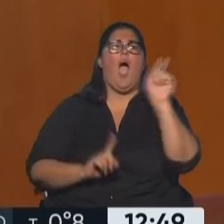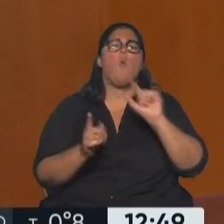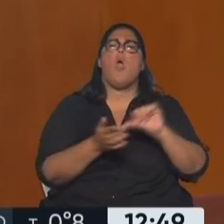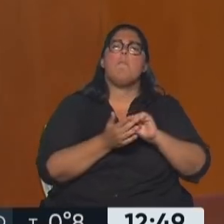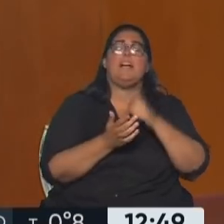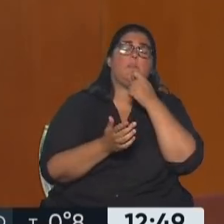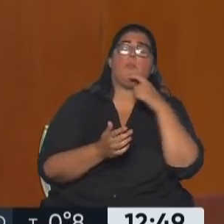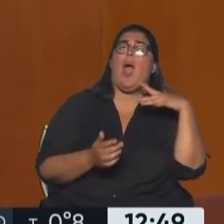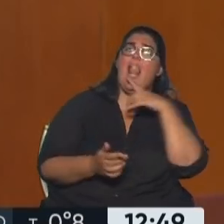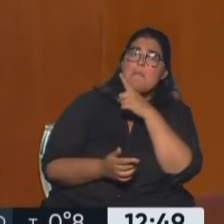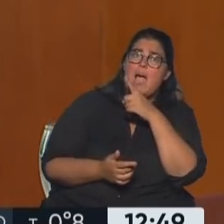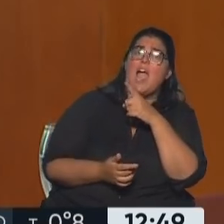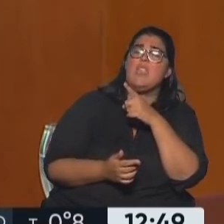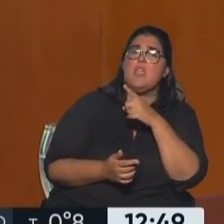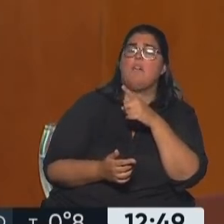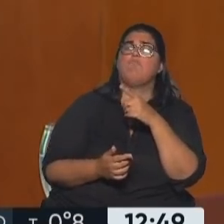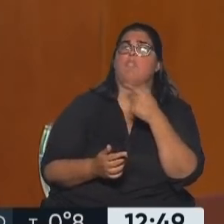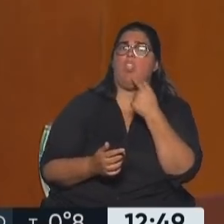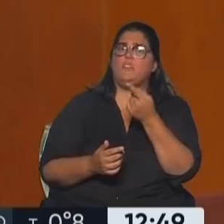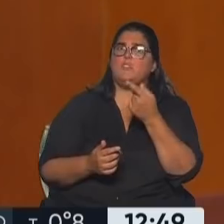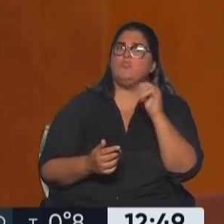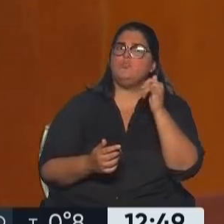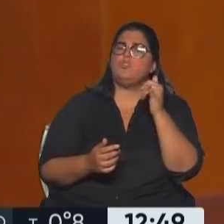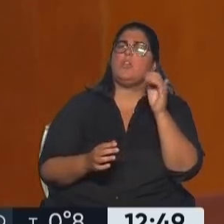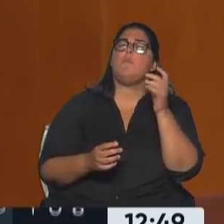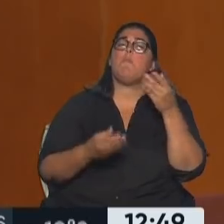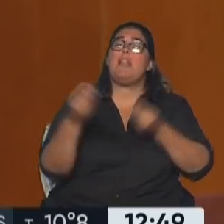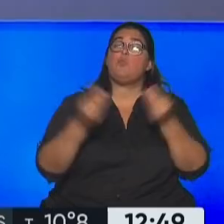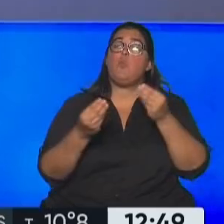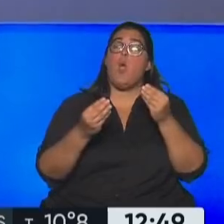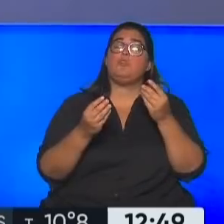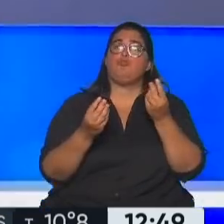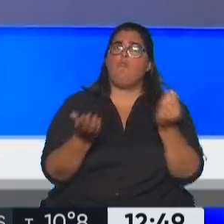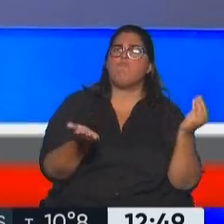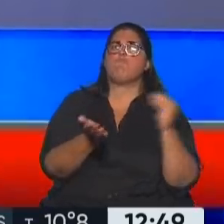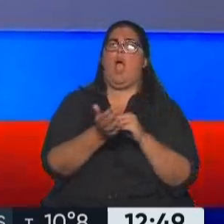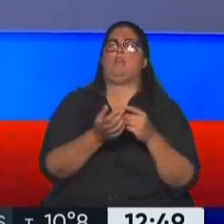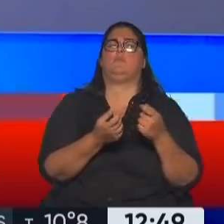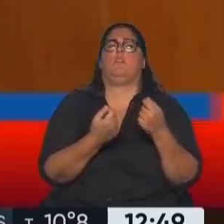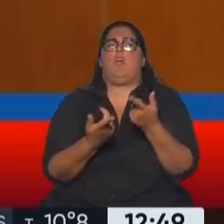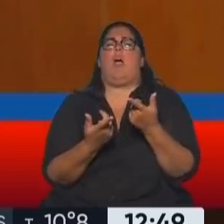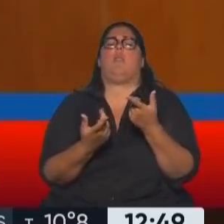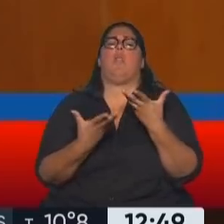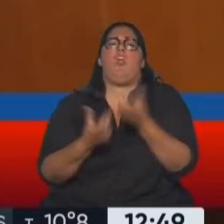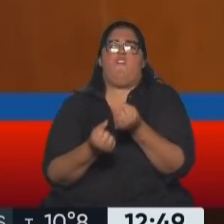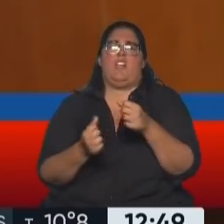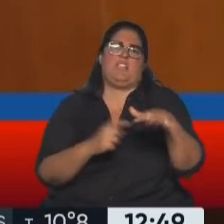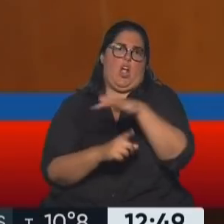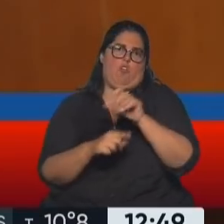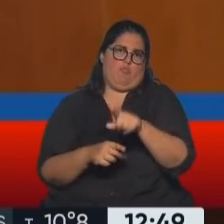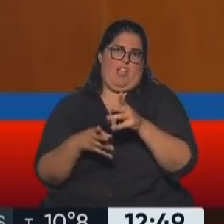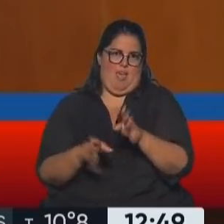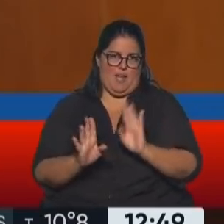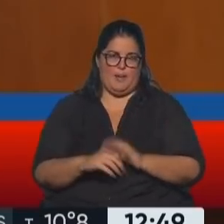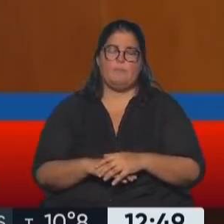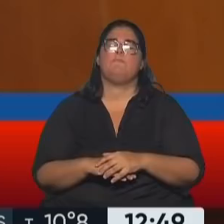ejemplo Alemania, ¿no? Que van a destinar más porcentaje de su presupuesto para la defensa ante este contexto. Y por otro lado,